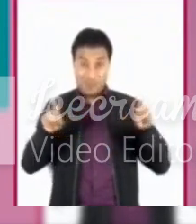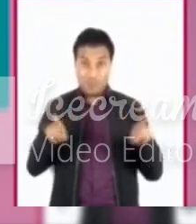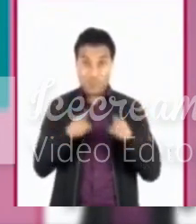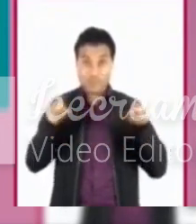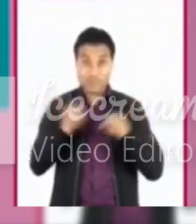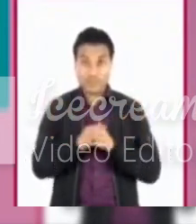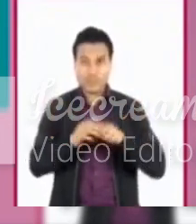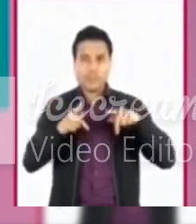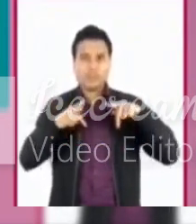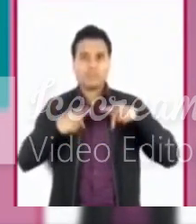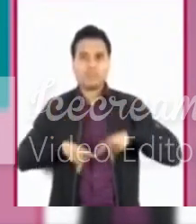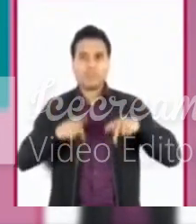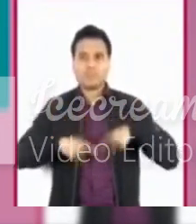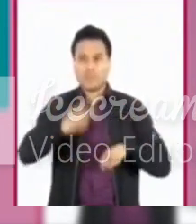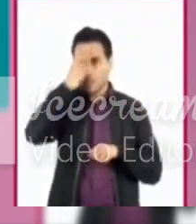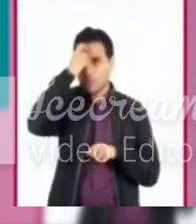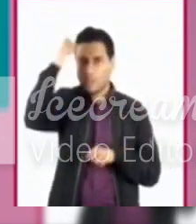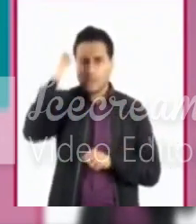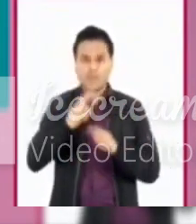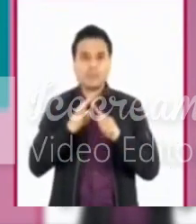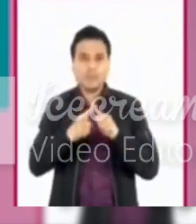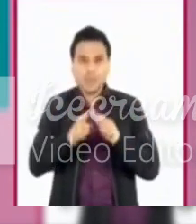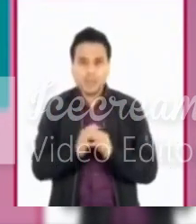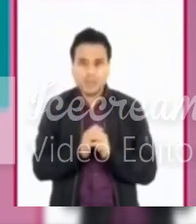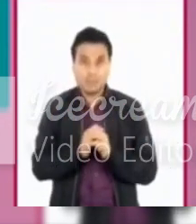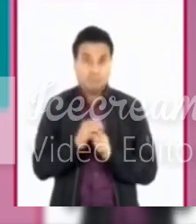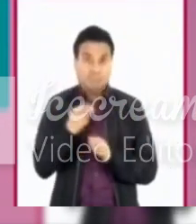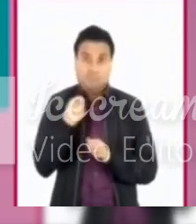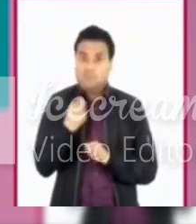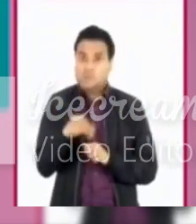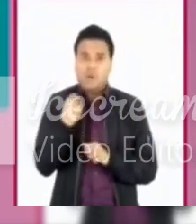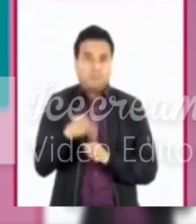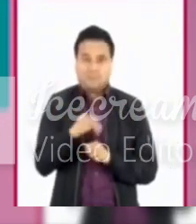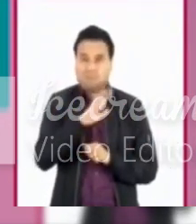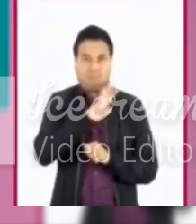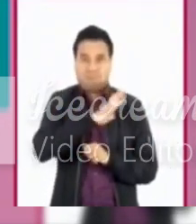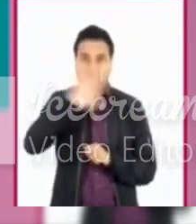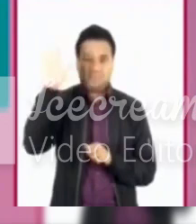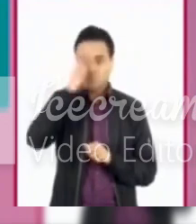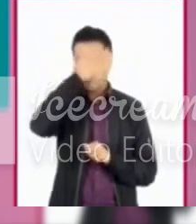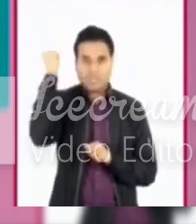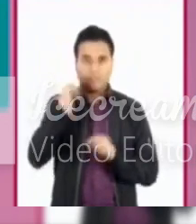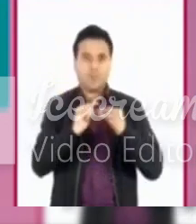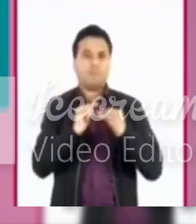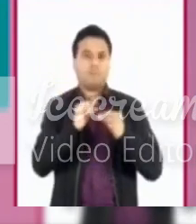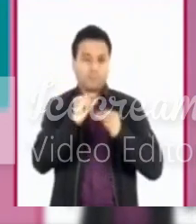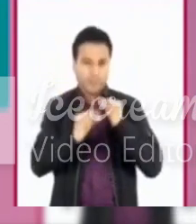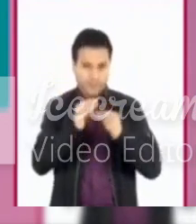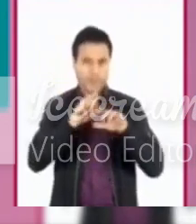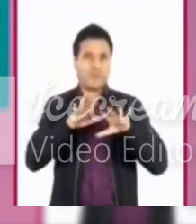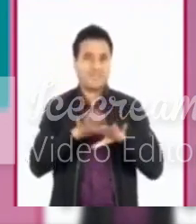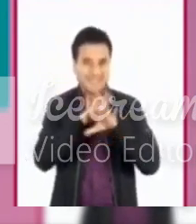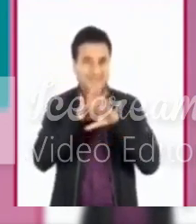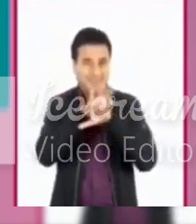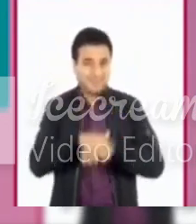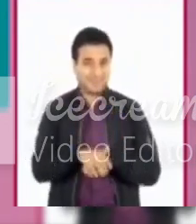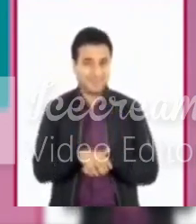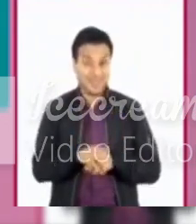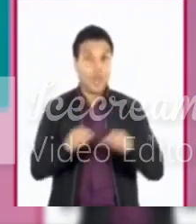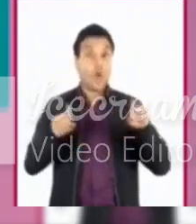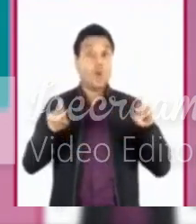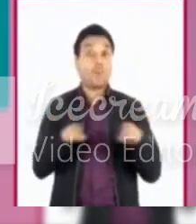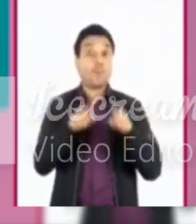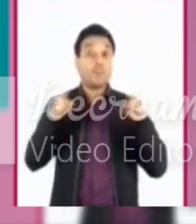es anónima porque son obras creadas por la colectividad, que se van transformando con el paso del tiempo. Se dice que la